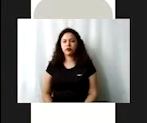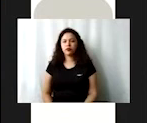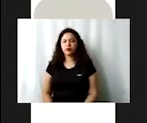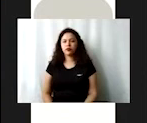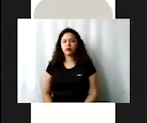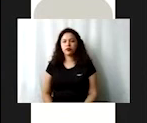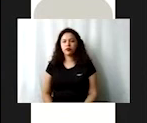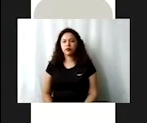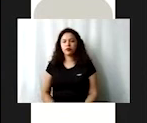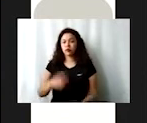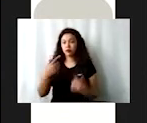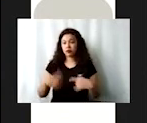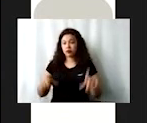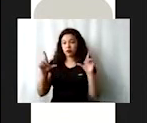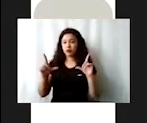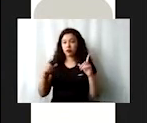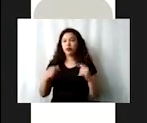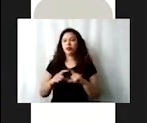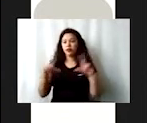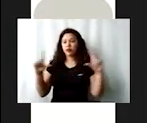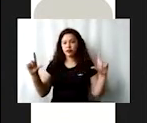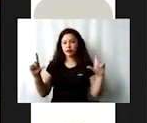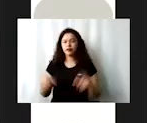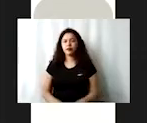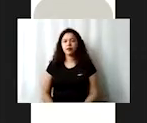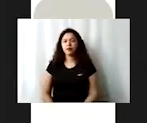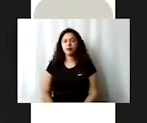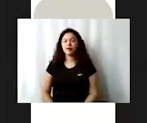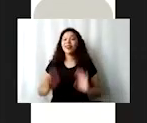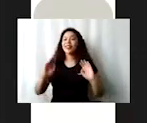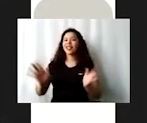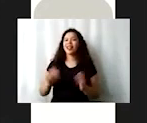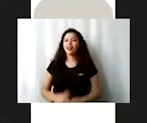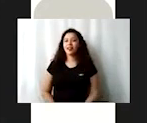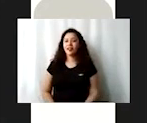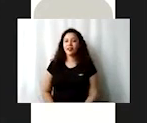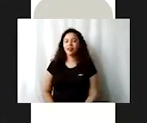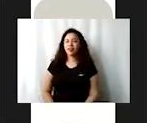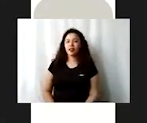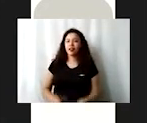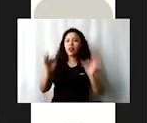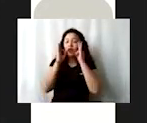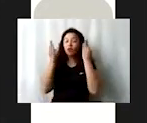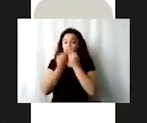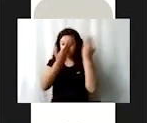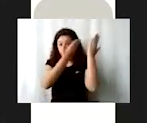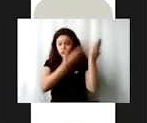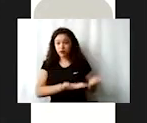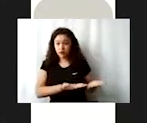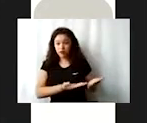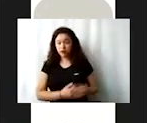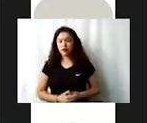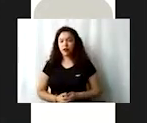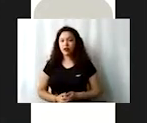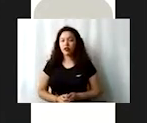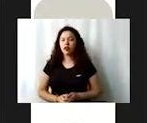Esta diapositiva, déjenme la hago grande. Ahí está. Ustedes ven este formato. Este formato es el que